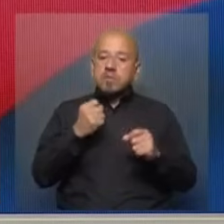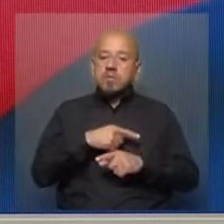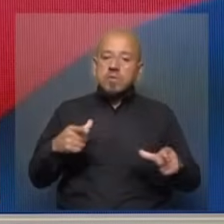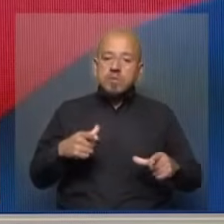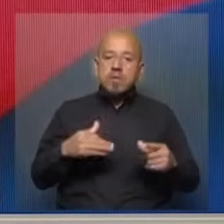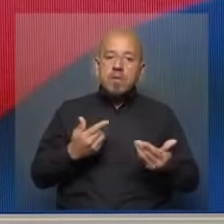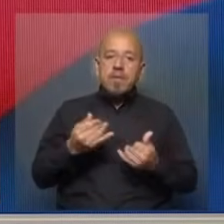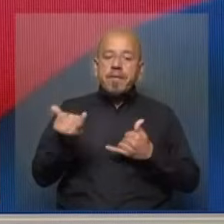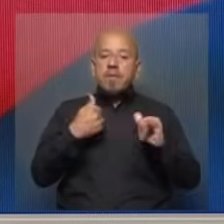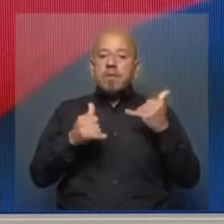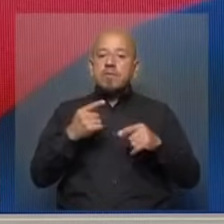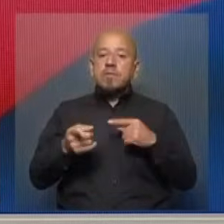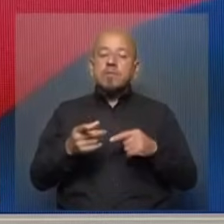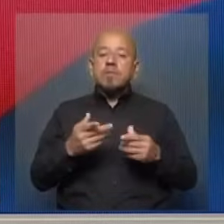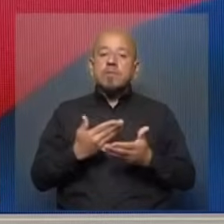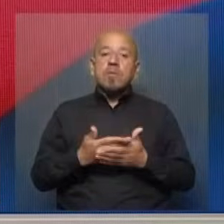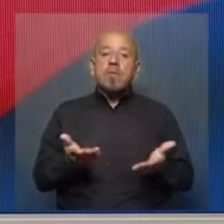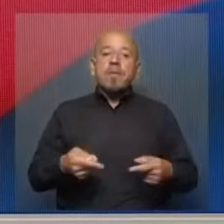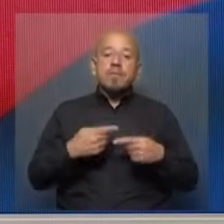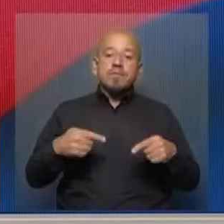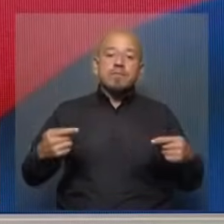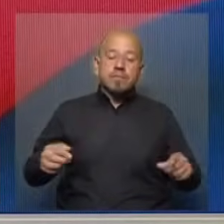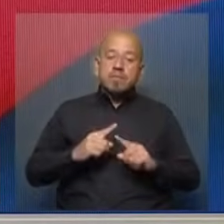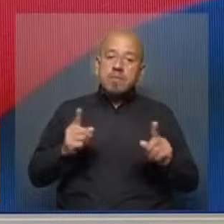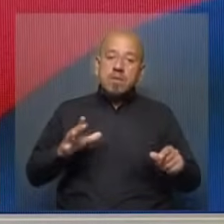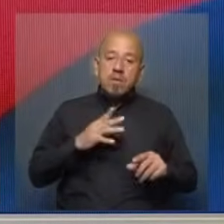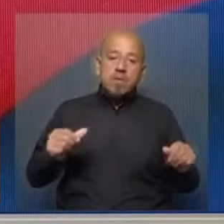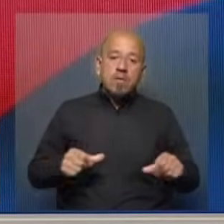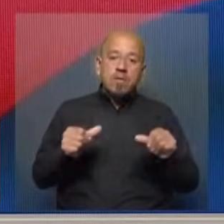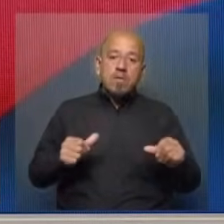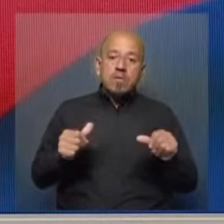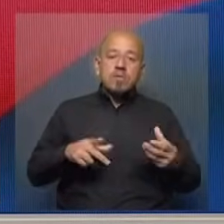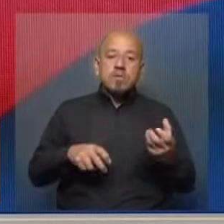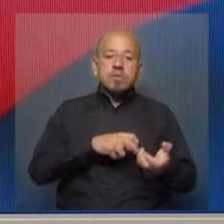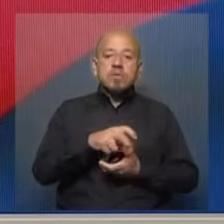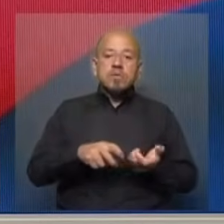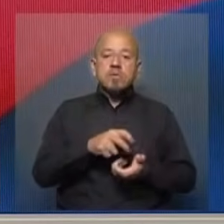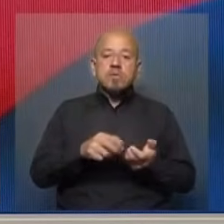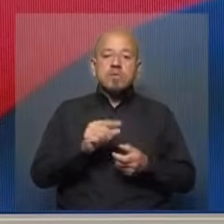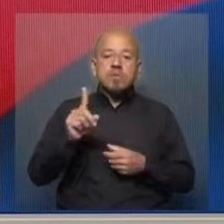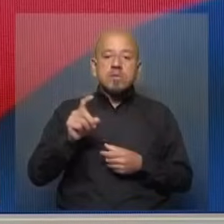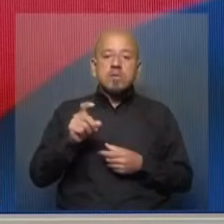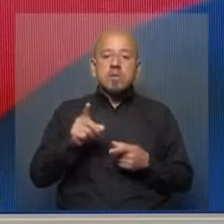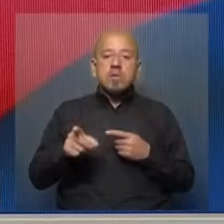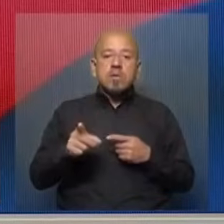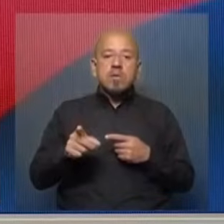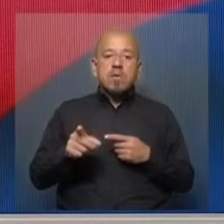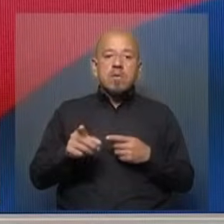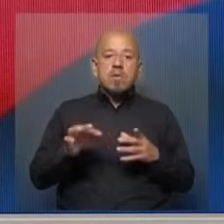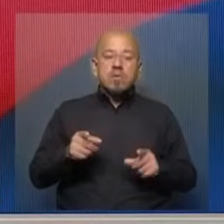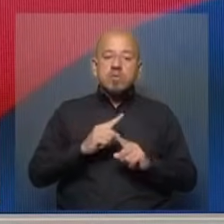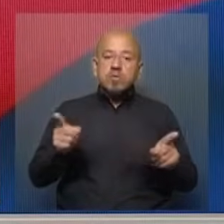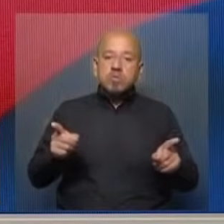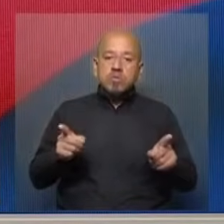publicar información, ¿verdad? Cosas que no se deben hacer. Si hay una crisis del agua, no publicar la información es algo que no se debe